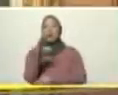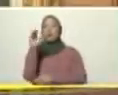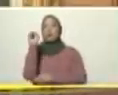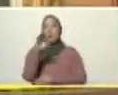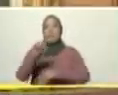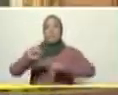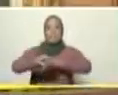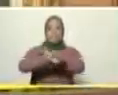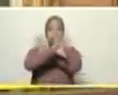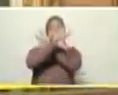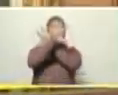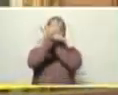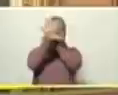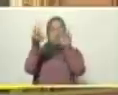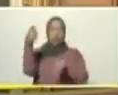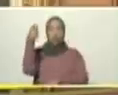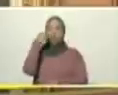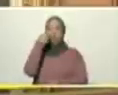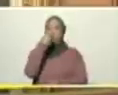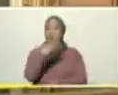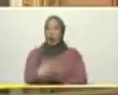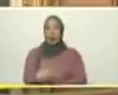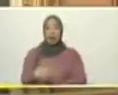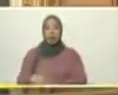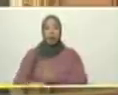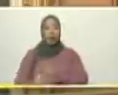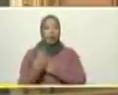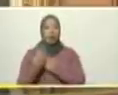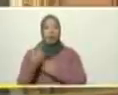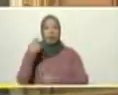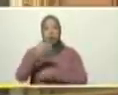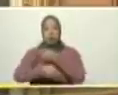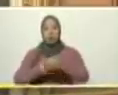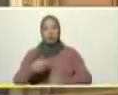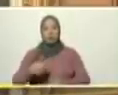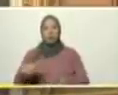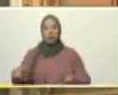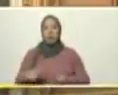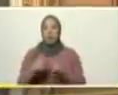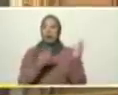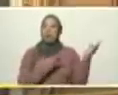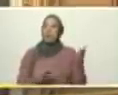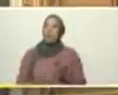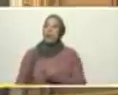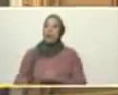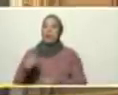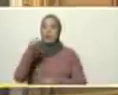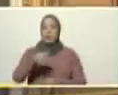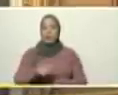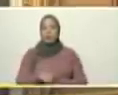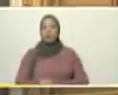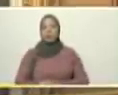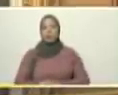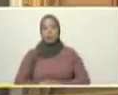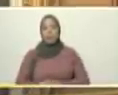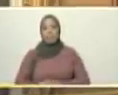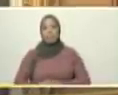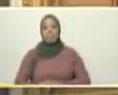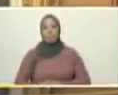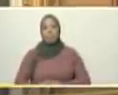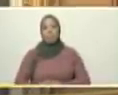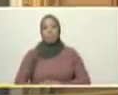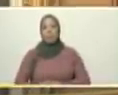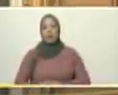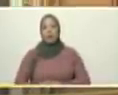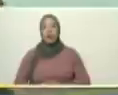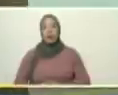esclarecedora, contundente, tempranera, y sus entrevistas. Bienvenido, Juan Carlos. Presidente, un saludo con